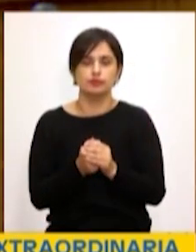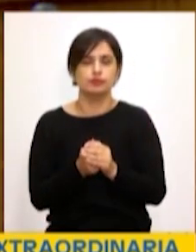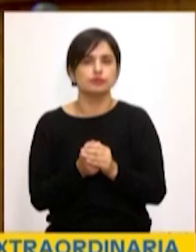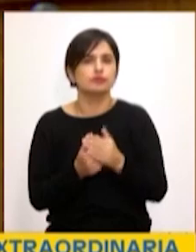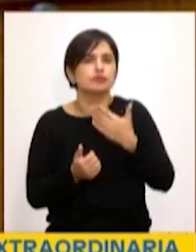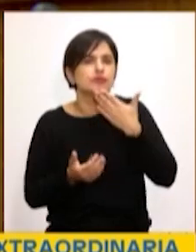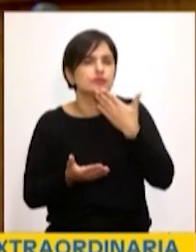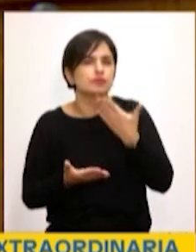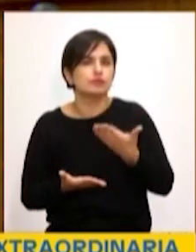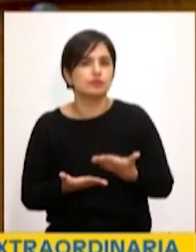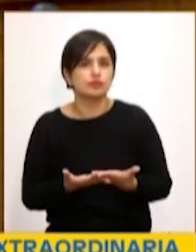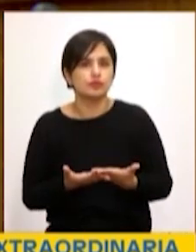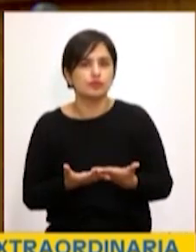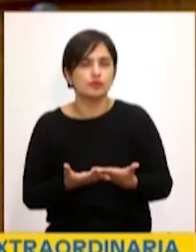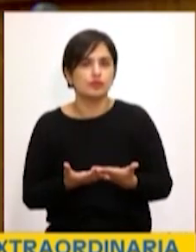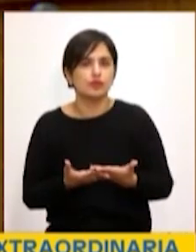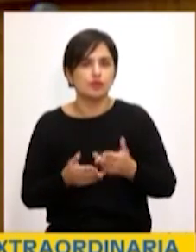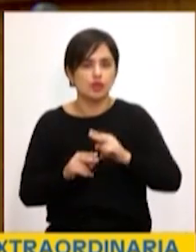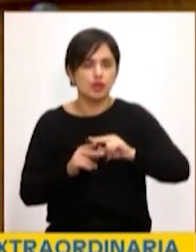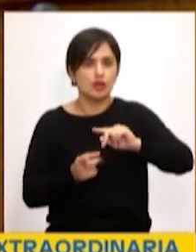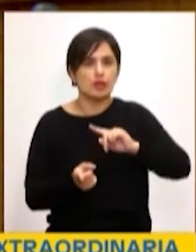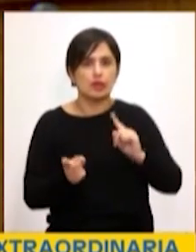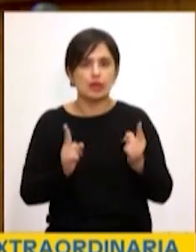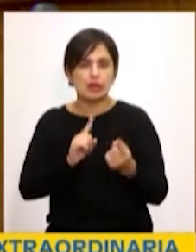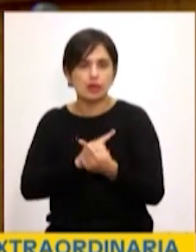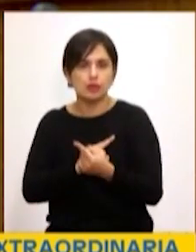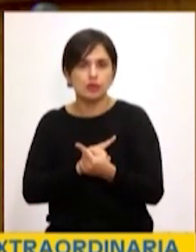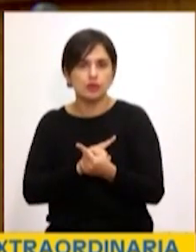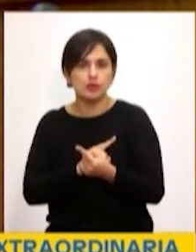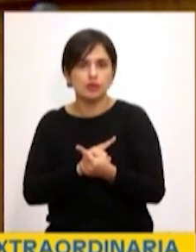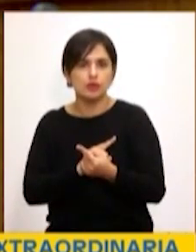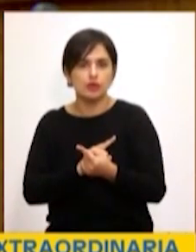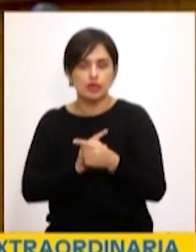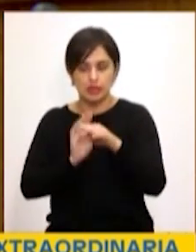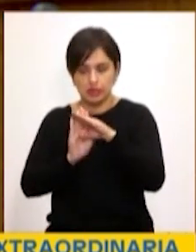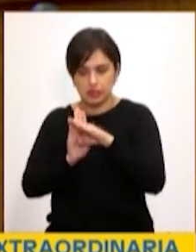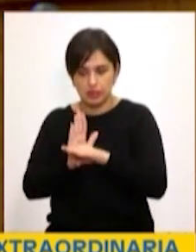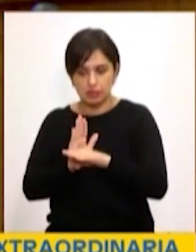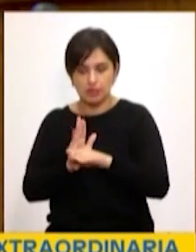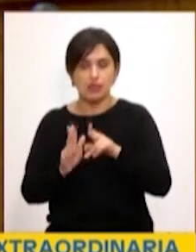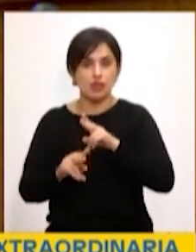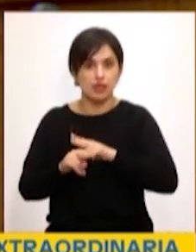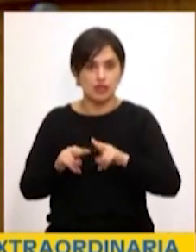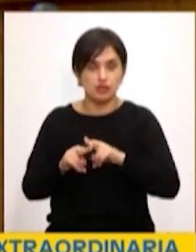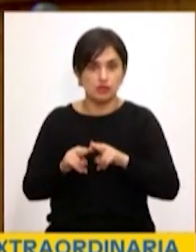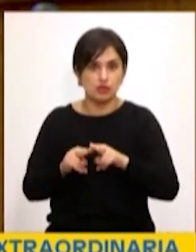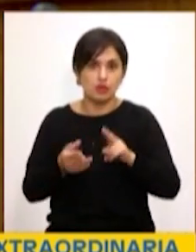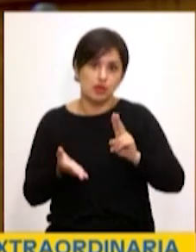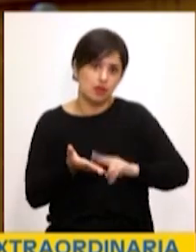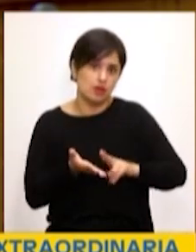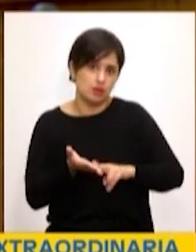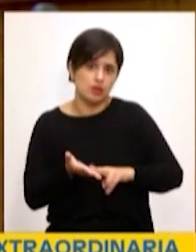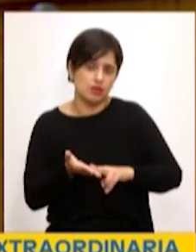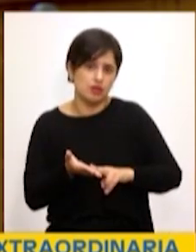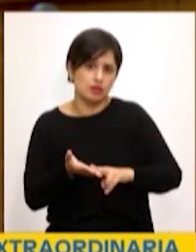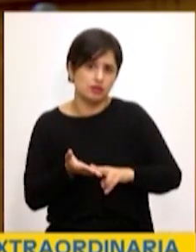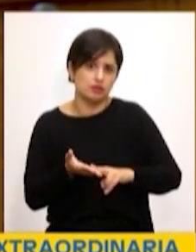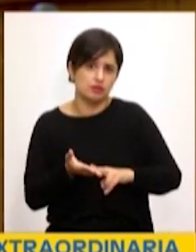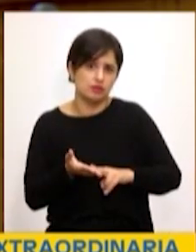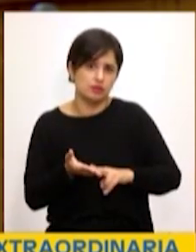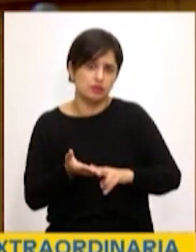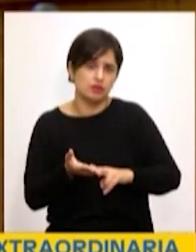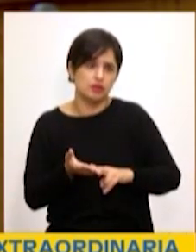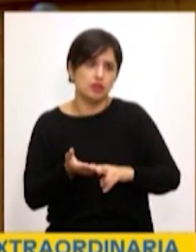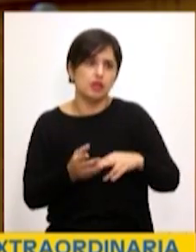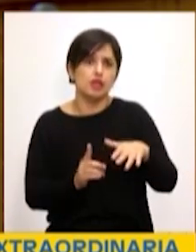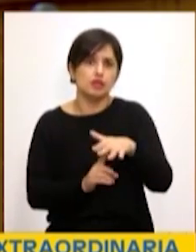minuto En qué minuto hacemos un cambio de giro respecto de que estas medidas y estas acciones En definitiva realmente sea un contexto formal